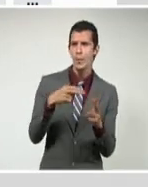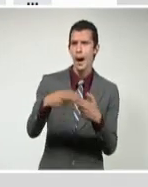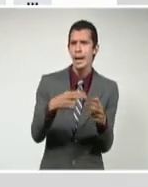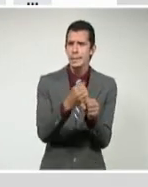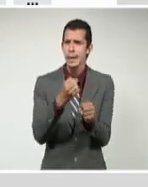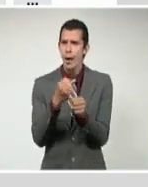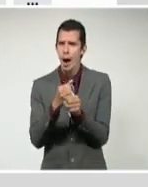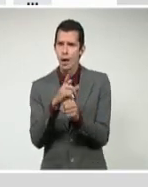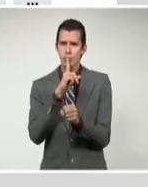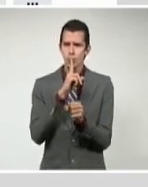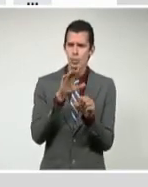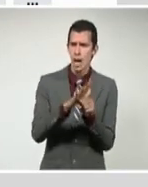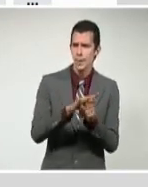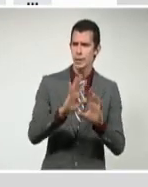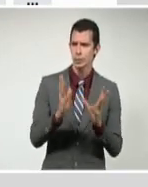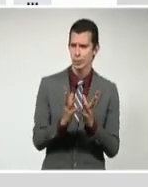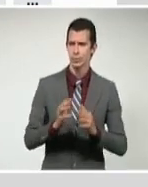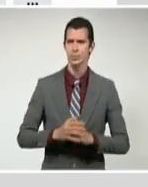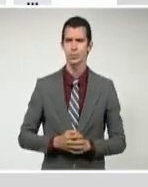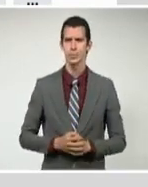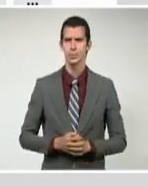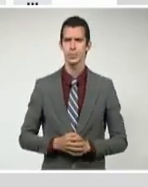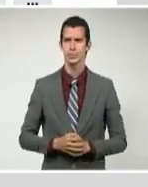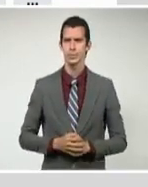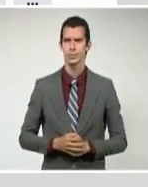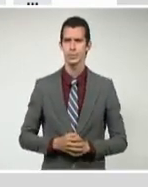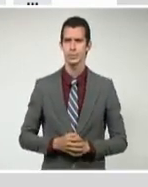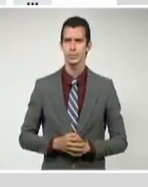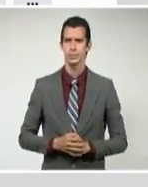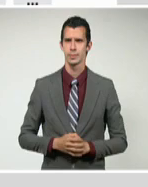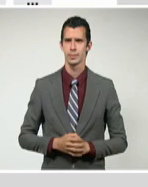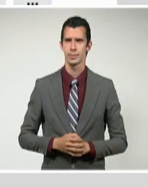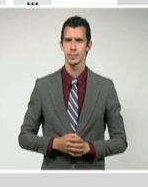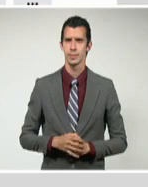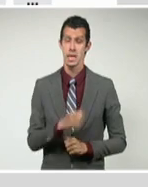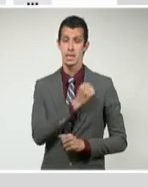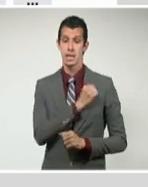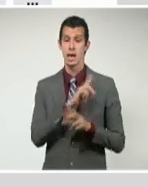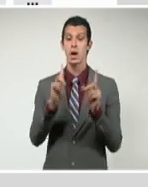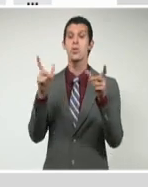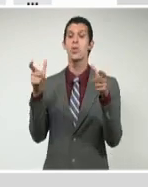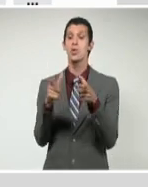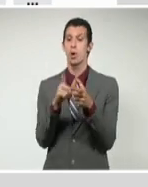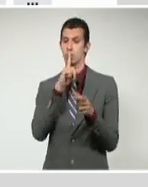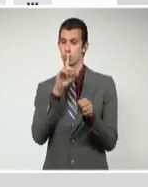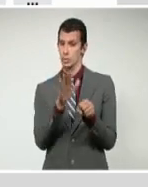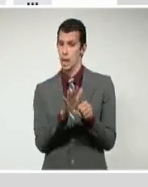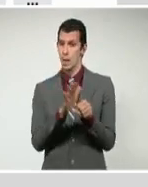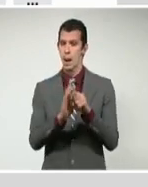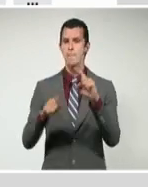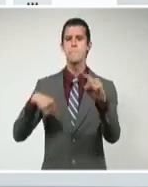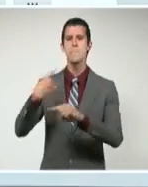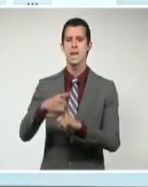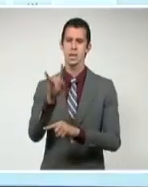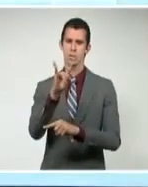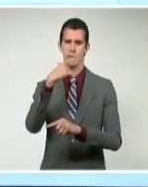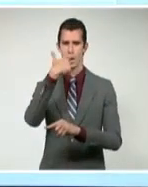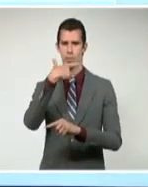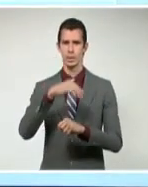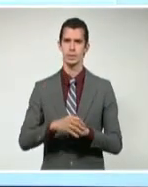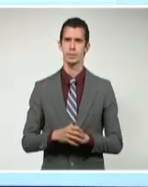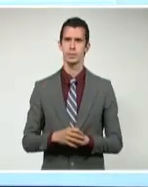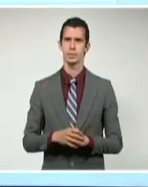reunión secreta. La reunión secreta, ellos quieren que se desarrolle mañana 9 de abril. Ellos han extremado sus